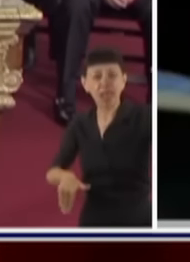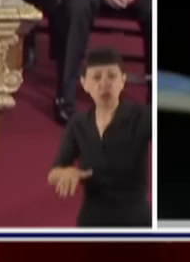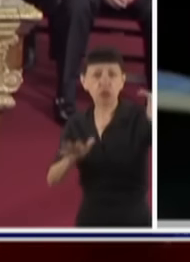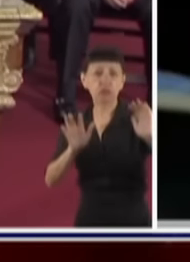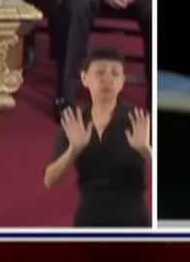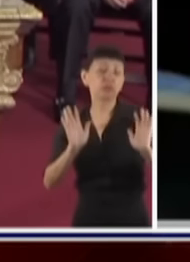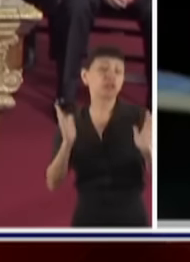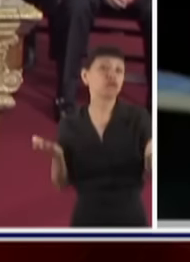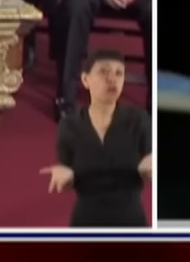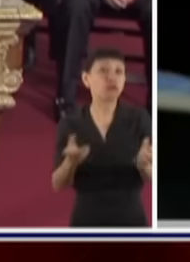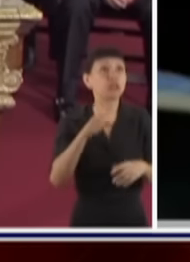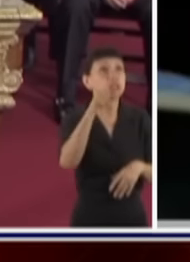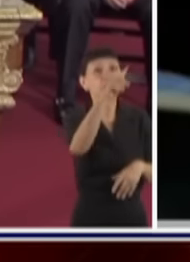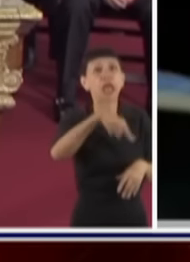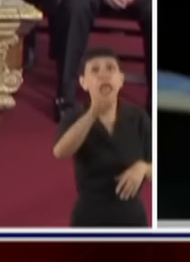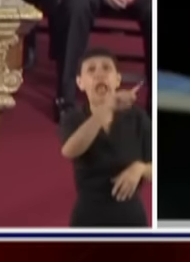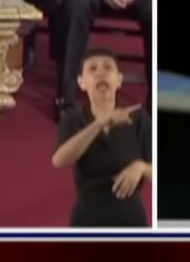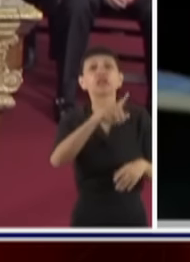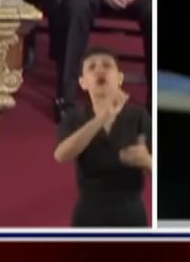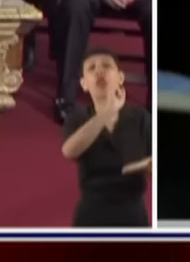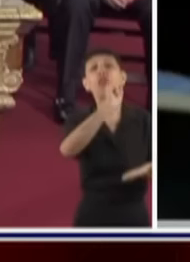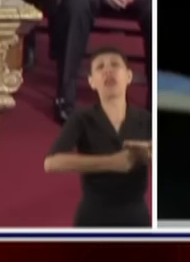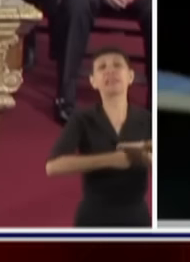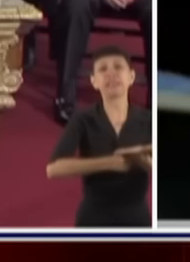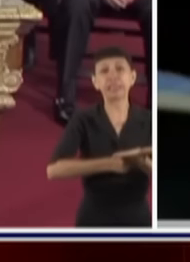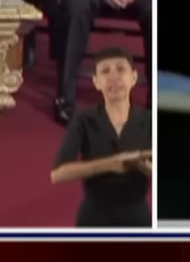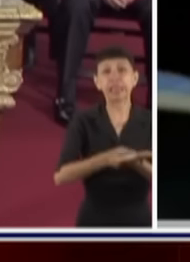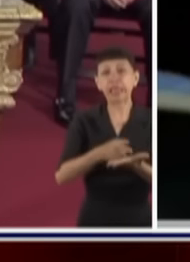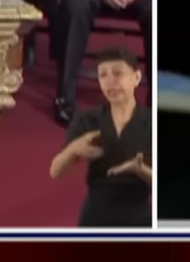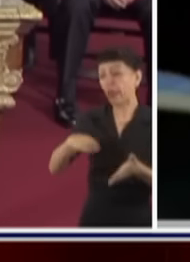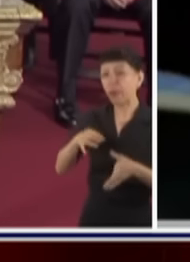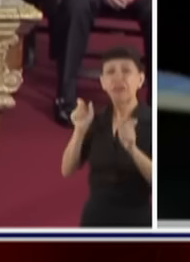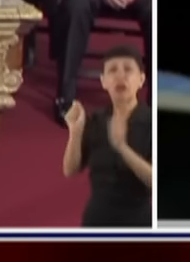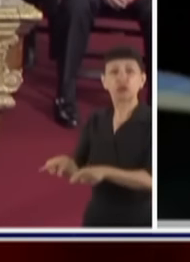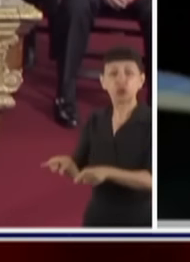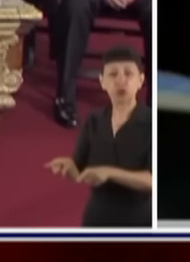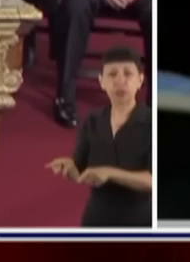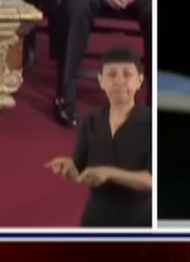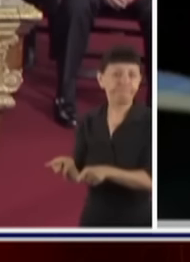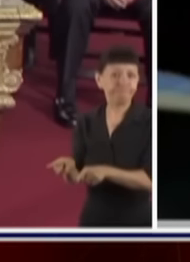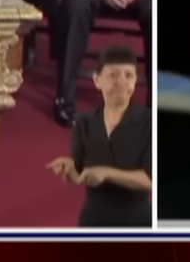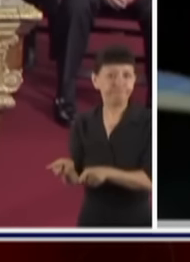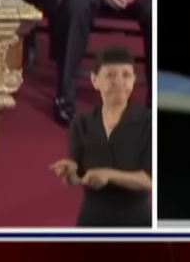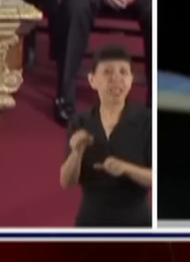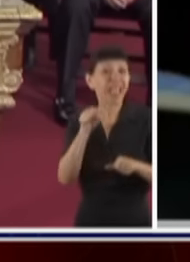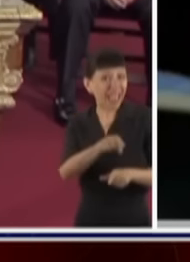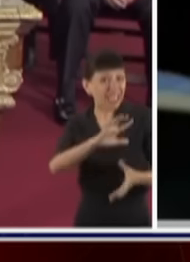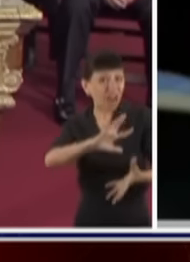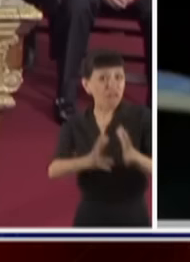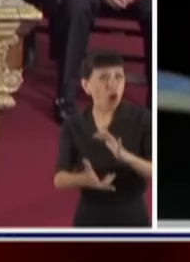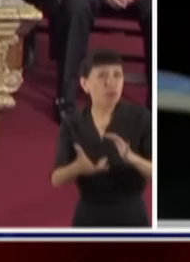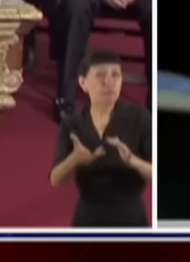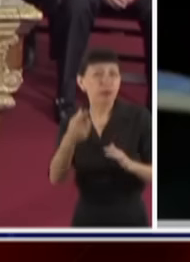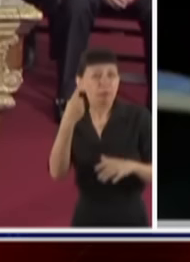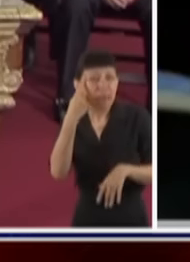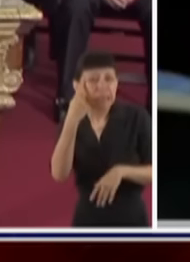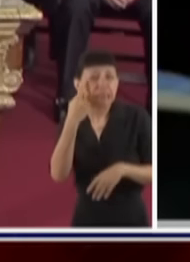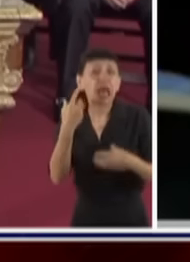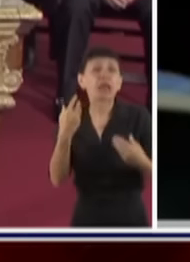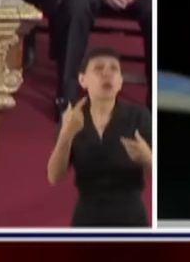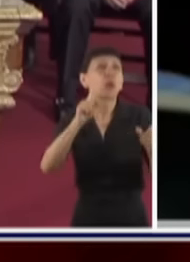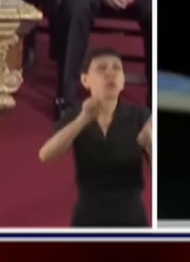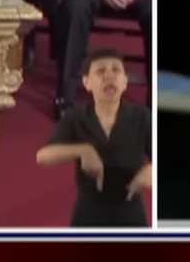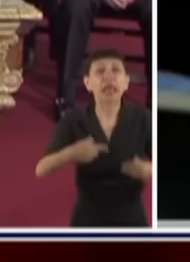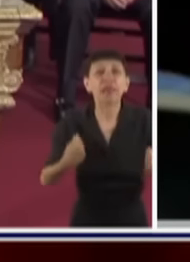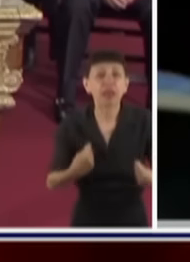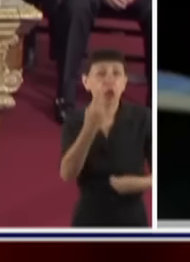los mismos jinetes del apocalipsis que laburaron para que este país esté de rodillas en el medio del barro son los que dicen, no, esto va a fracasar, porque nosotros